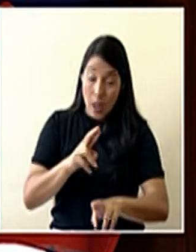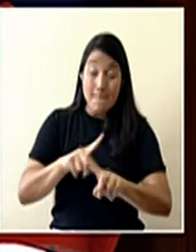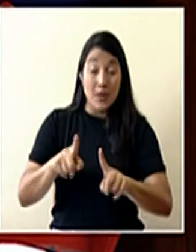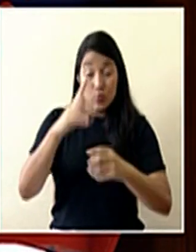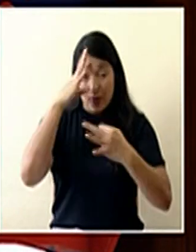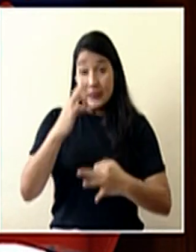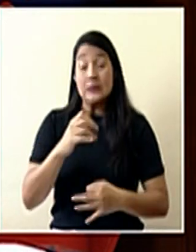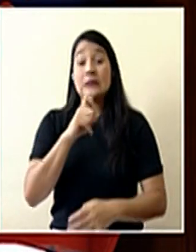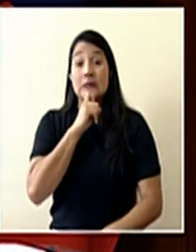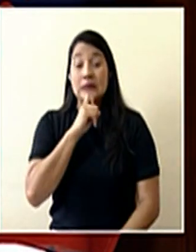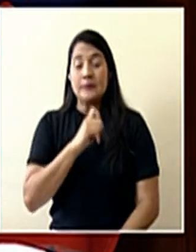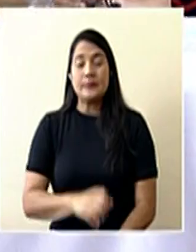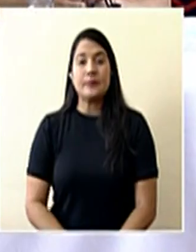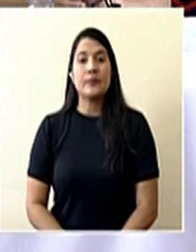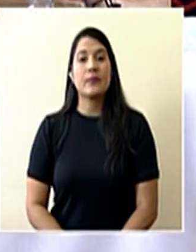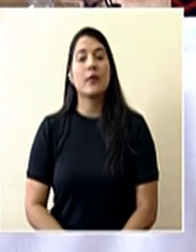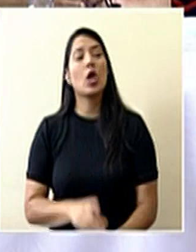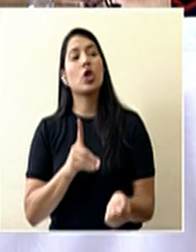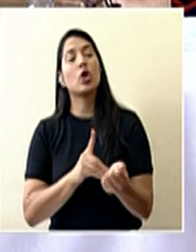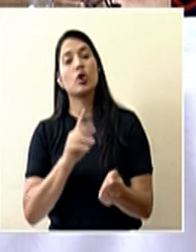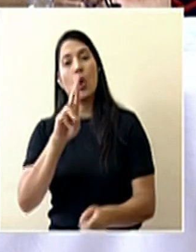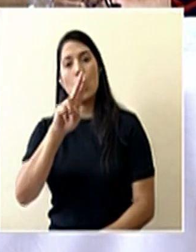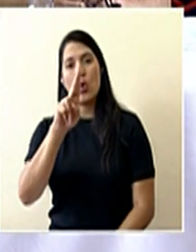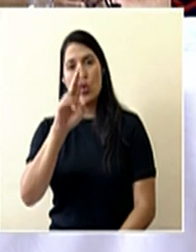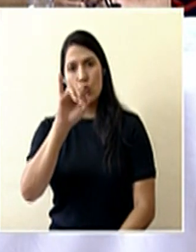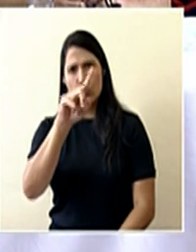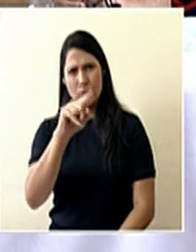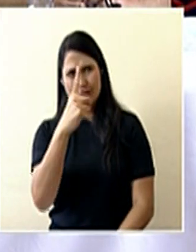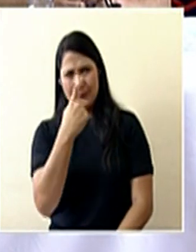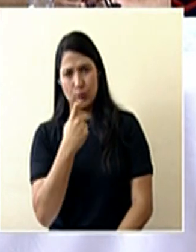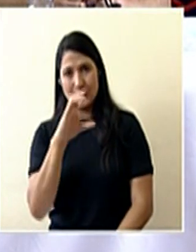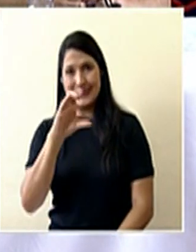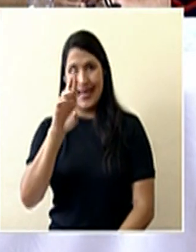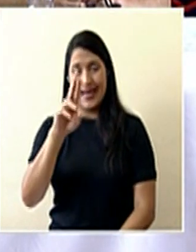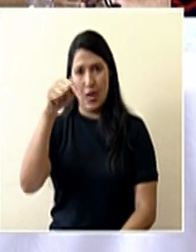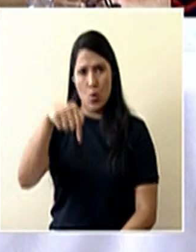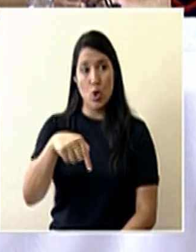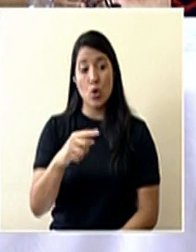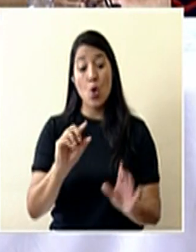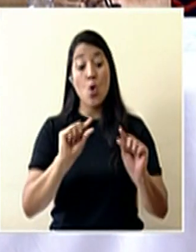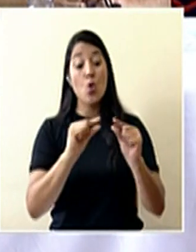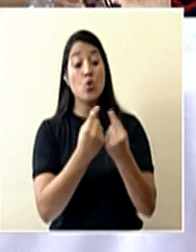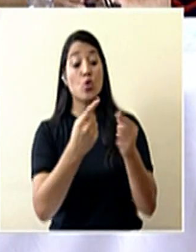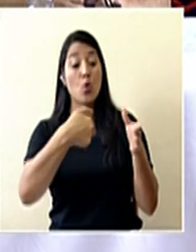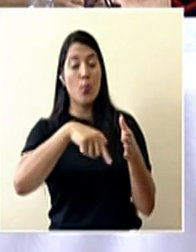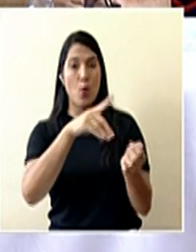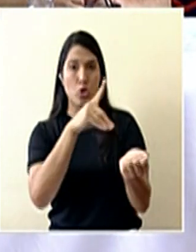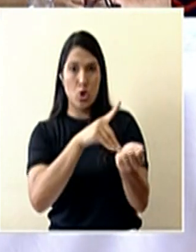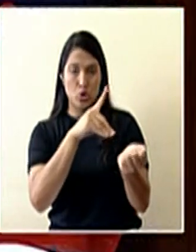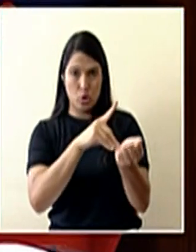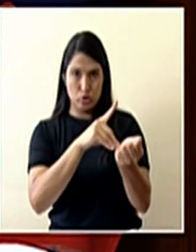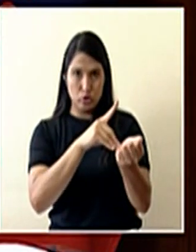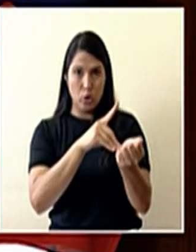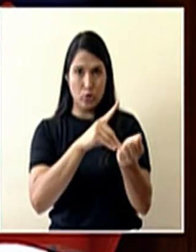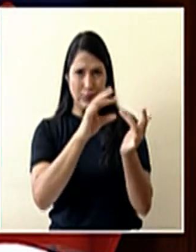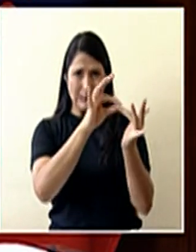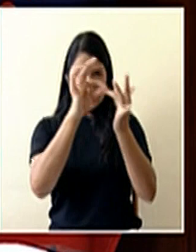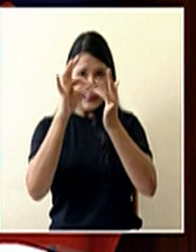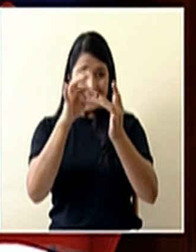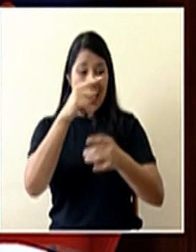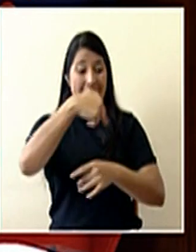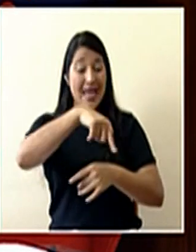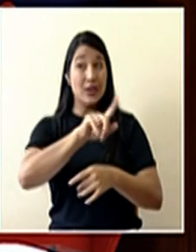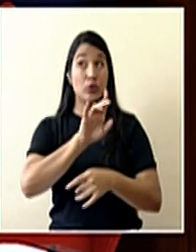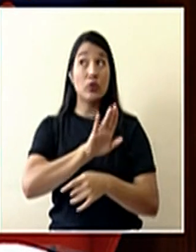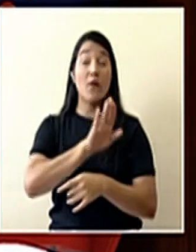dura. Doctor Ruiz, nos consulta CR hoy, hay un grupo de médicos especialistas que se formaron en el extranjero y que debido a la emergencia